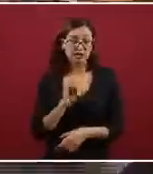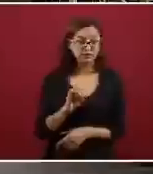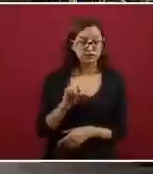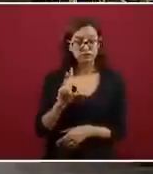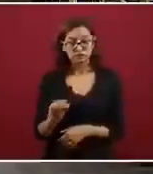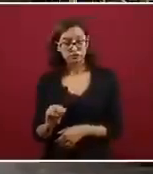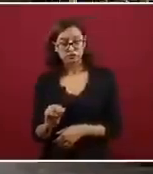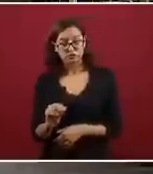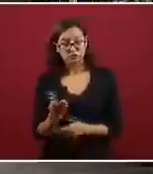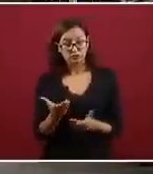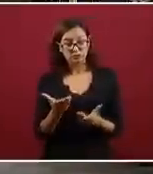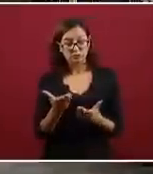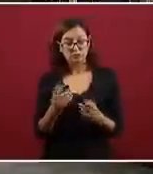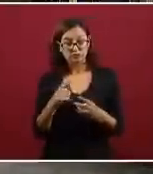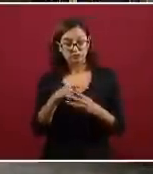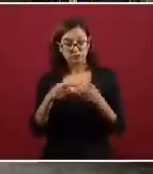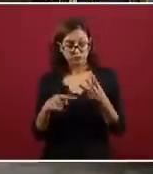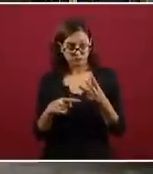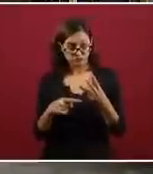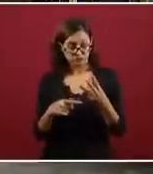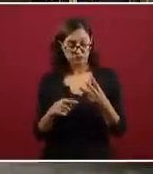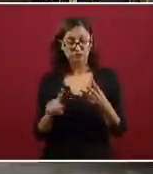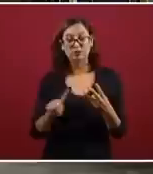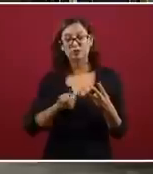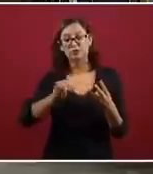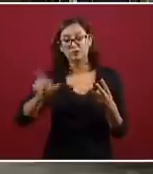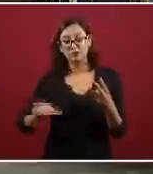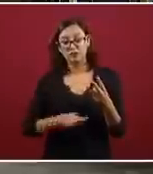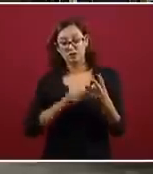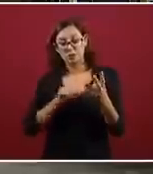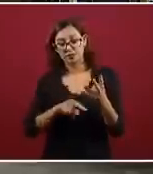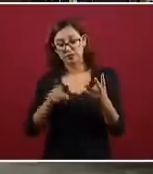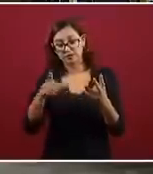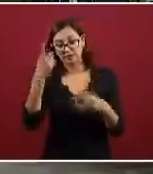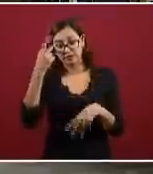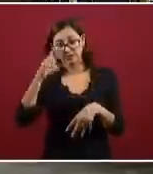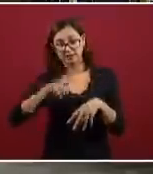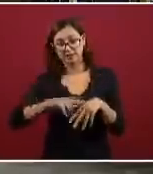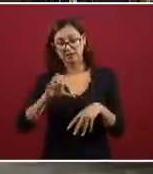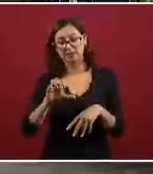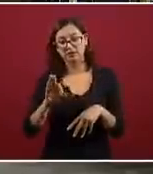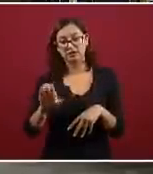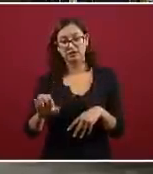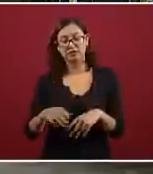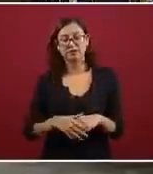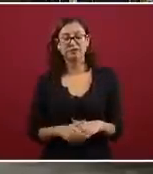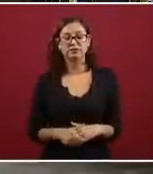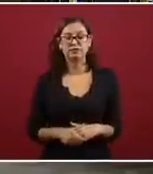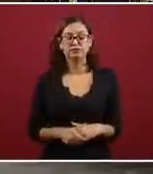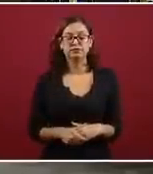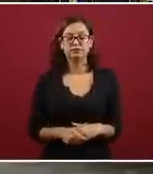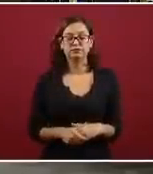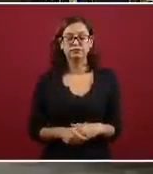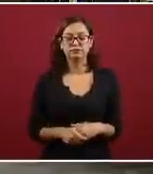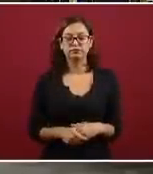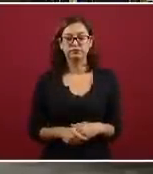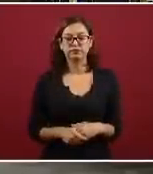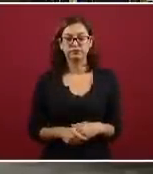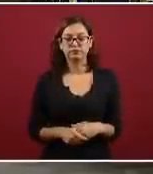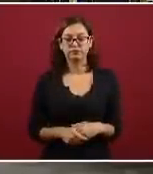Obrador. Y posteriormente le quisiera hacer una al director de la Comisión Federal de Electricidad.